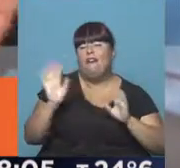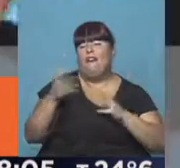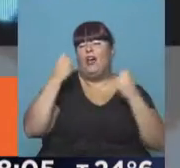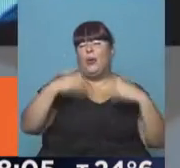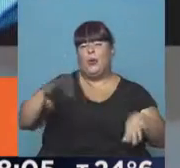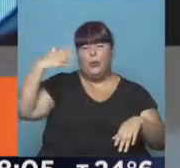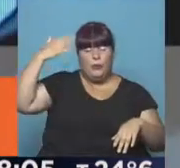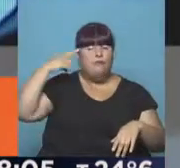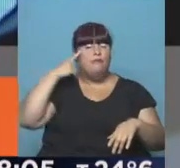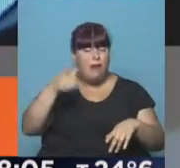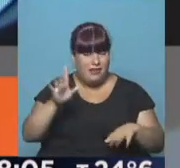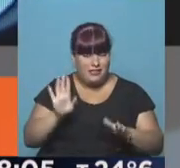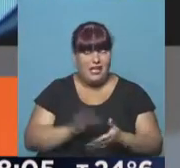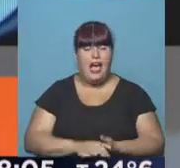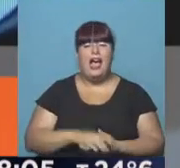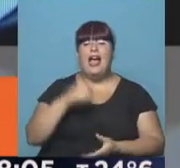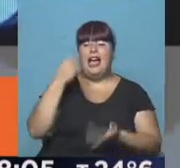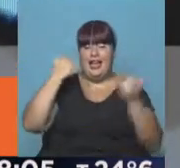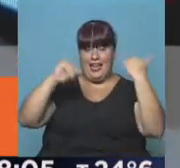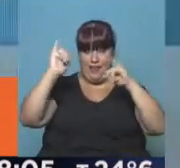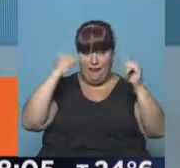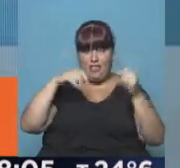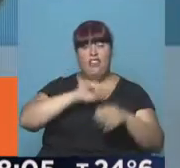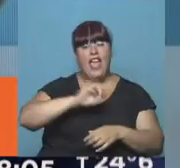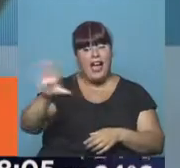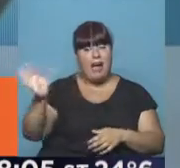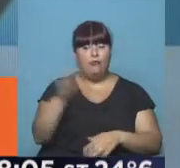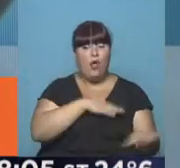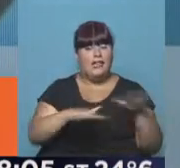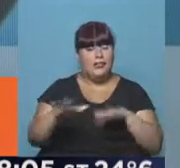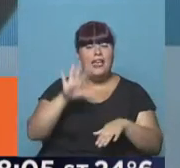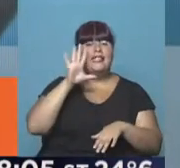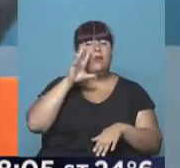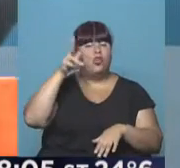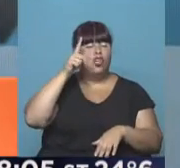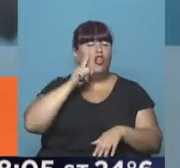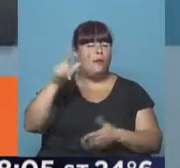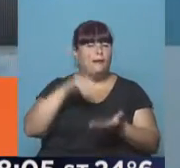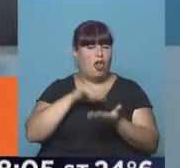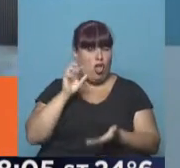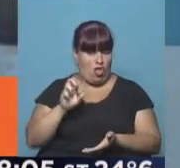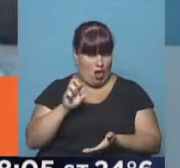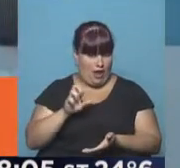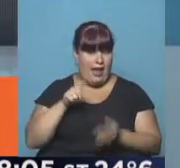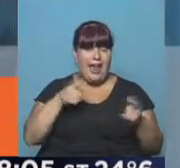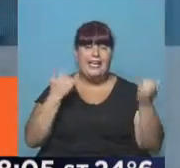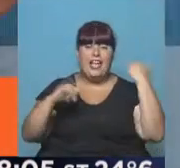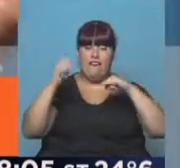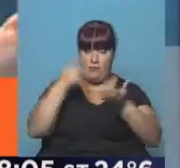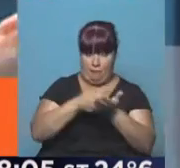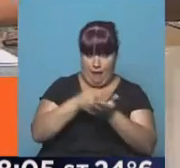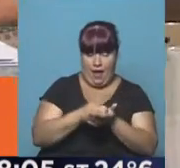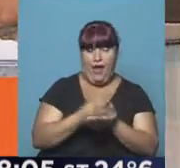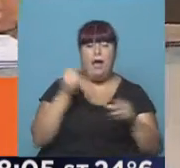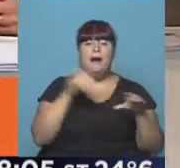en el tiempo mira calcula lo siguiente en el campo en todas las actividades son 58 mil millones de dólares pese a la inversión tenemos